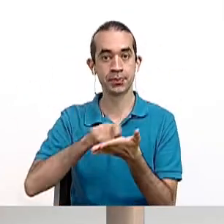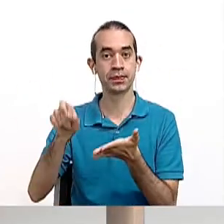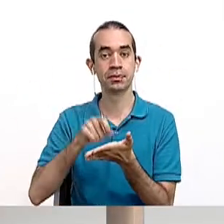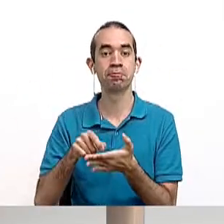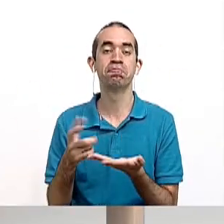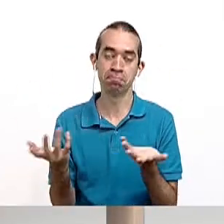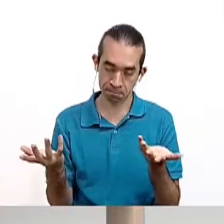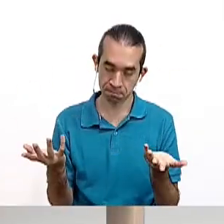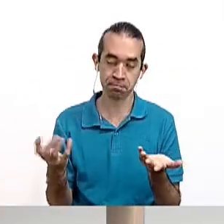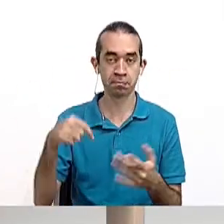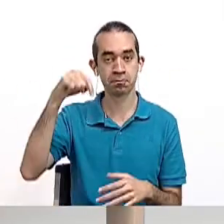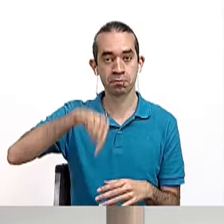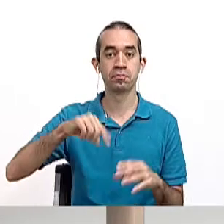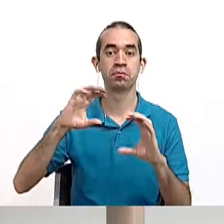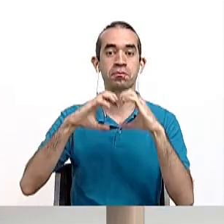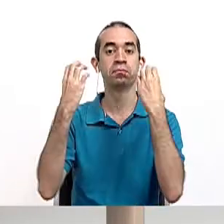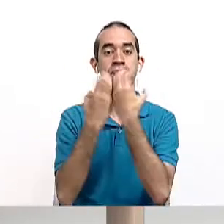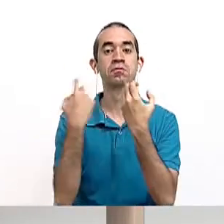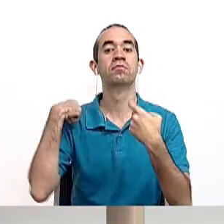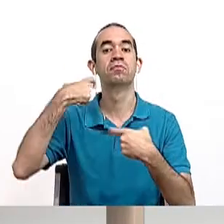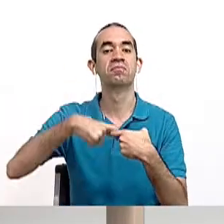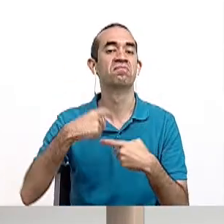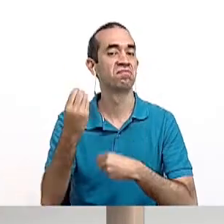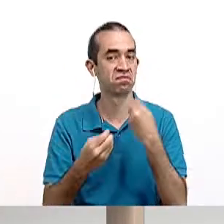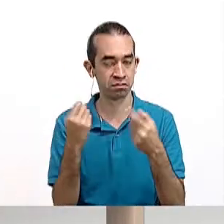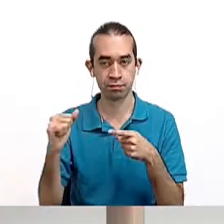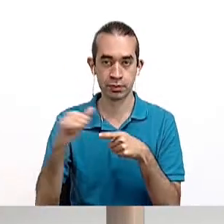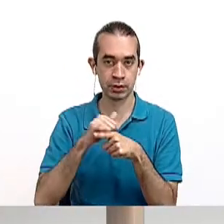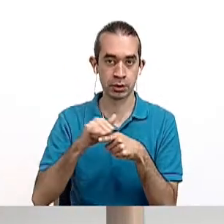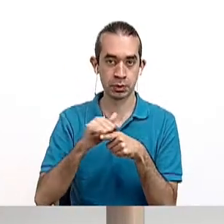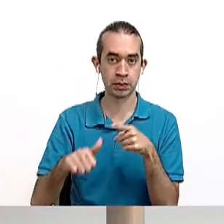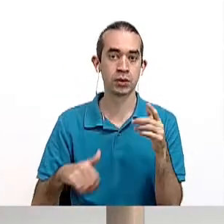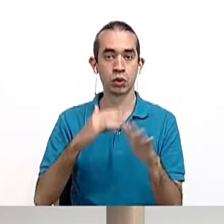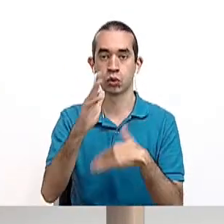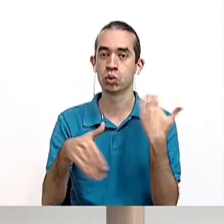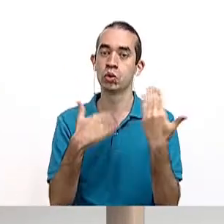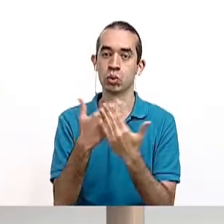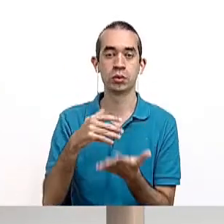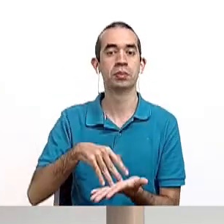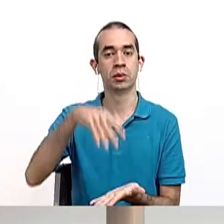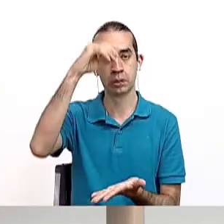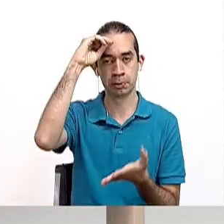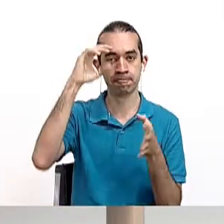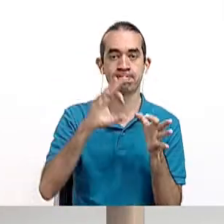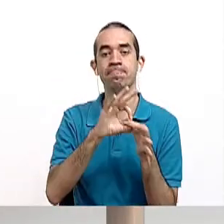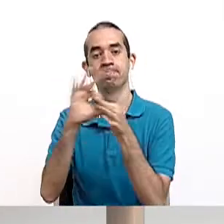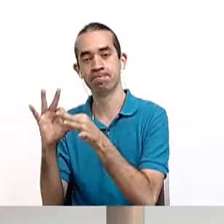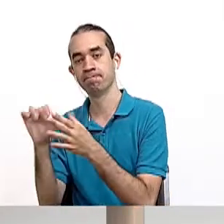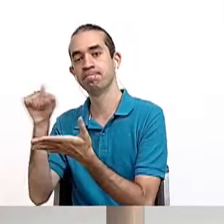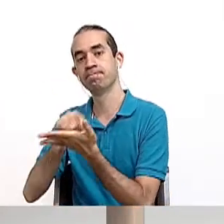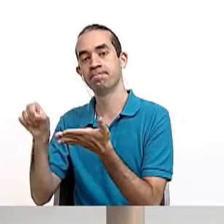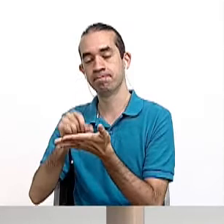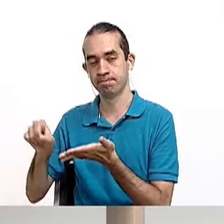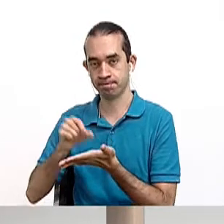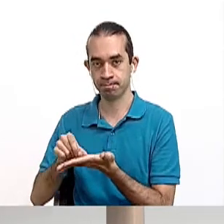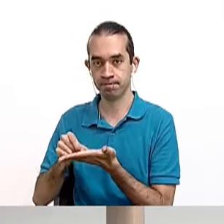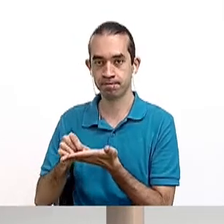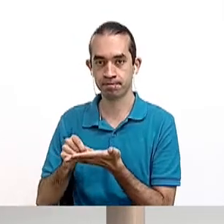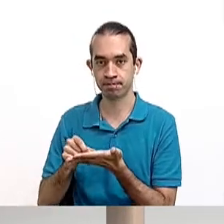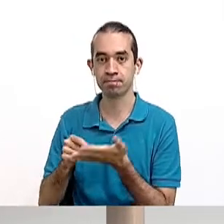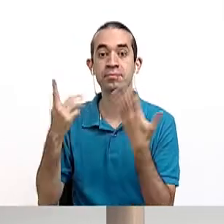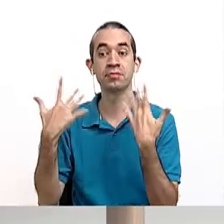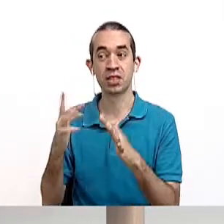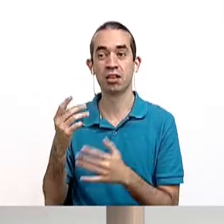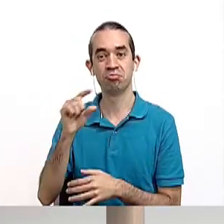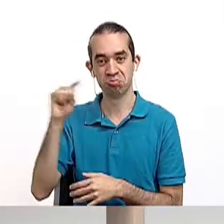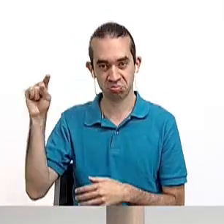Por eso, en la clase de español vamos a repasar todos aquellos aprendizajes relacionados con la producción textual que hemos visto